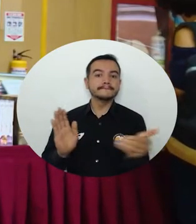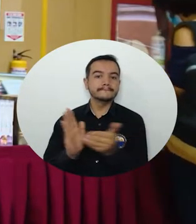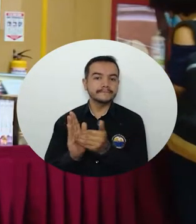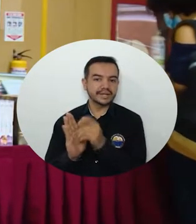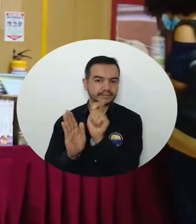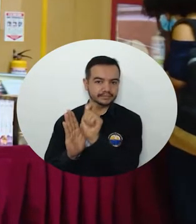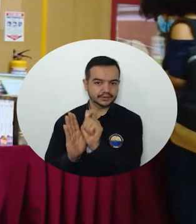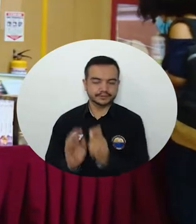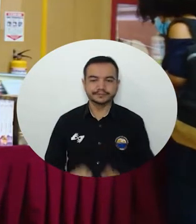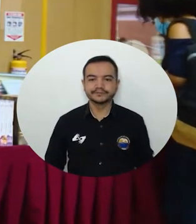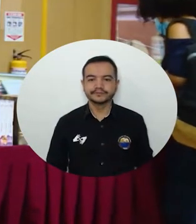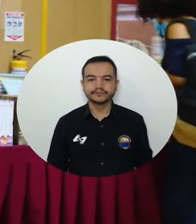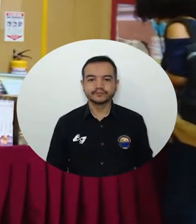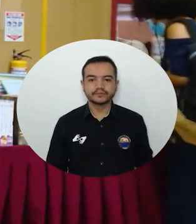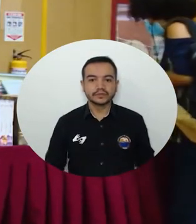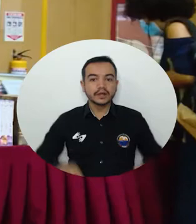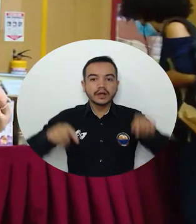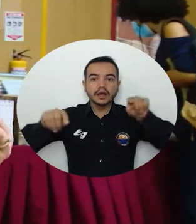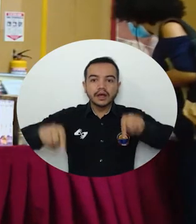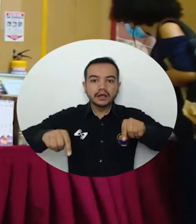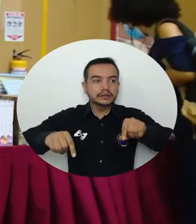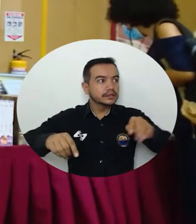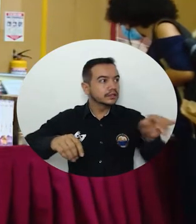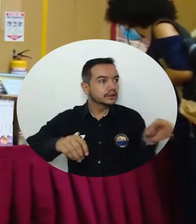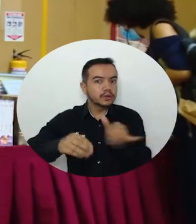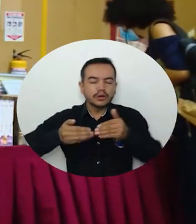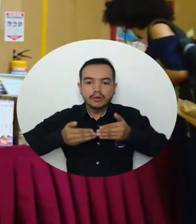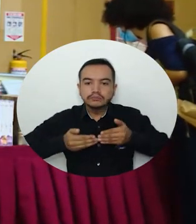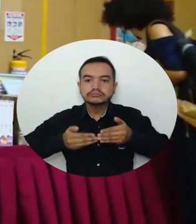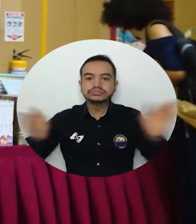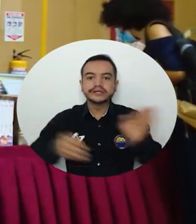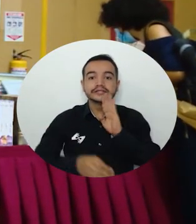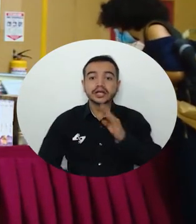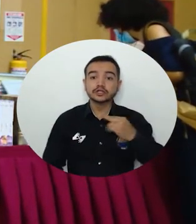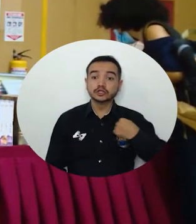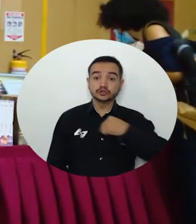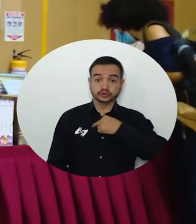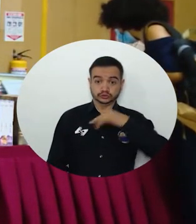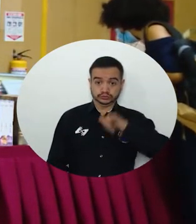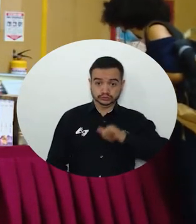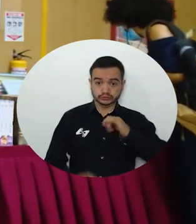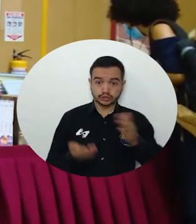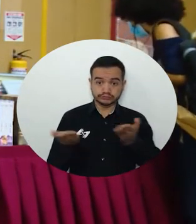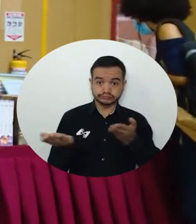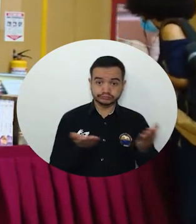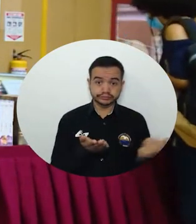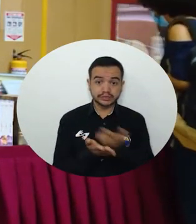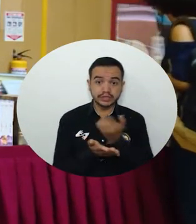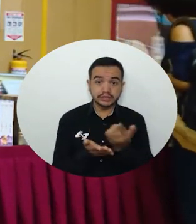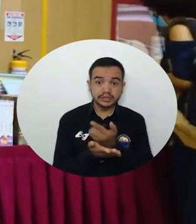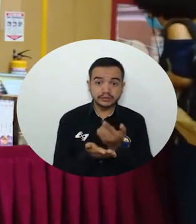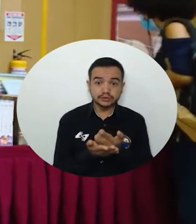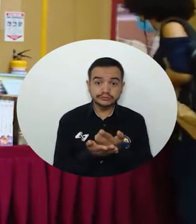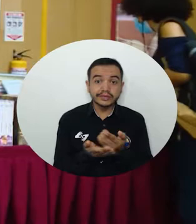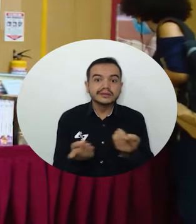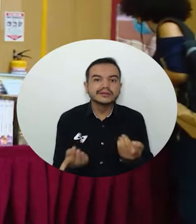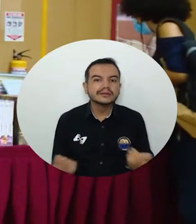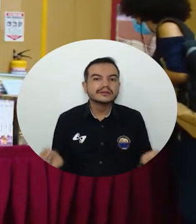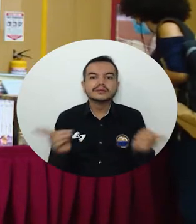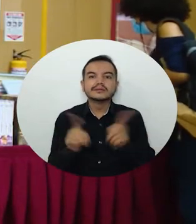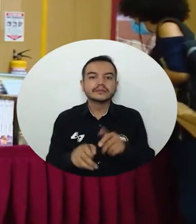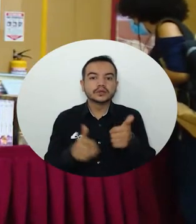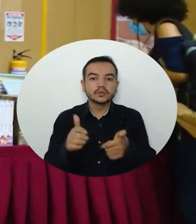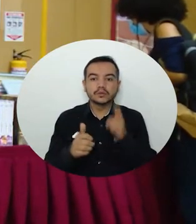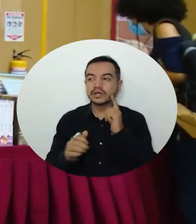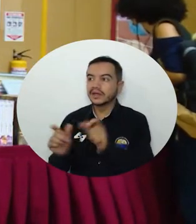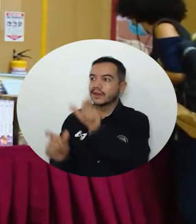es una abierta de puertas grandísima, no solo para nosotros como librería, sino también para las